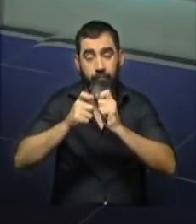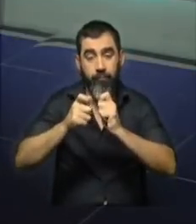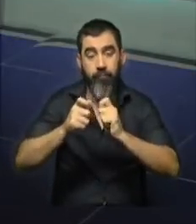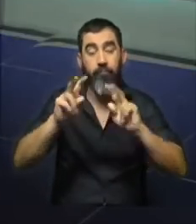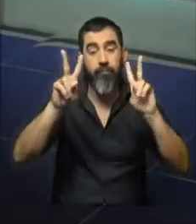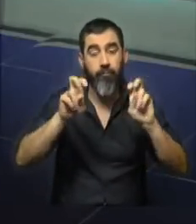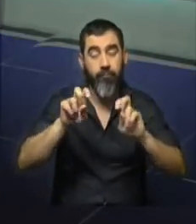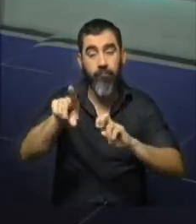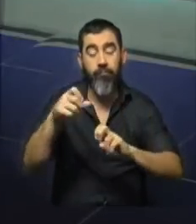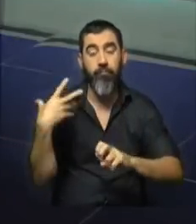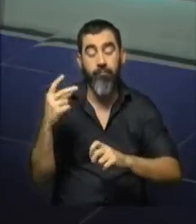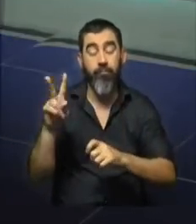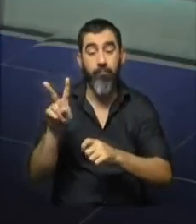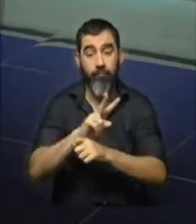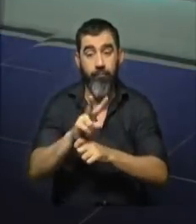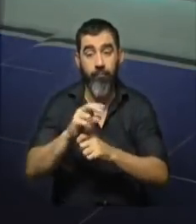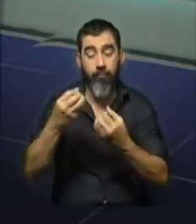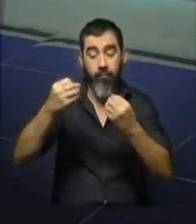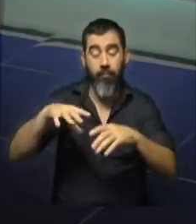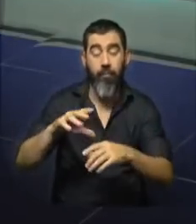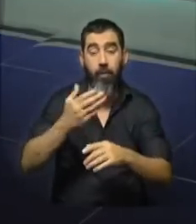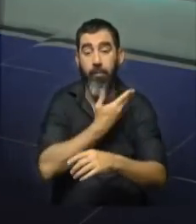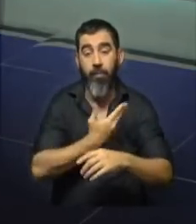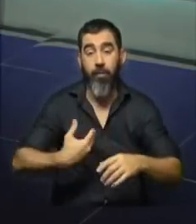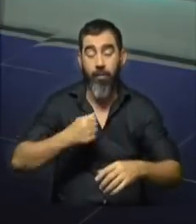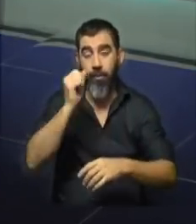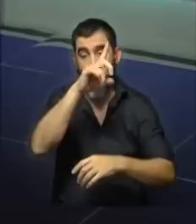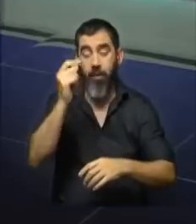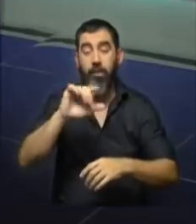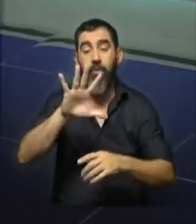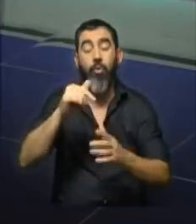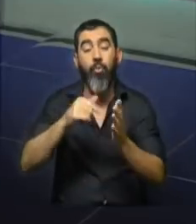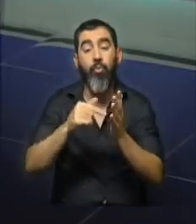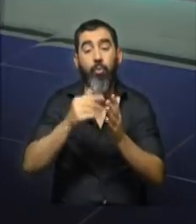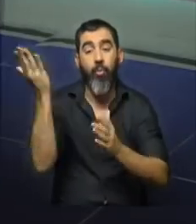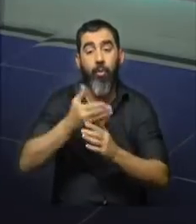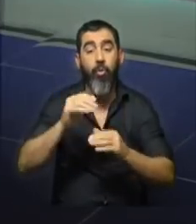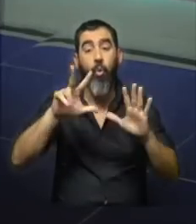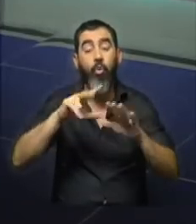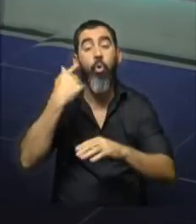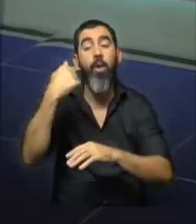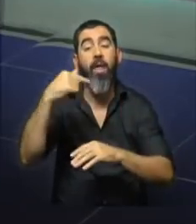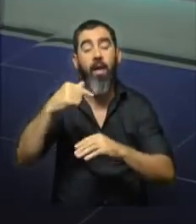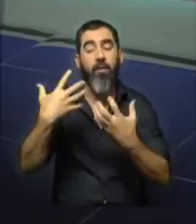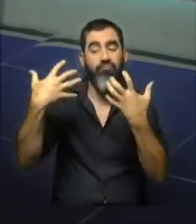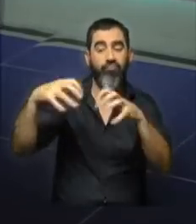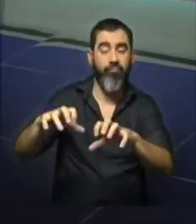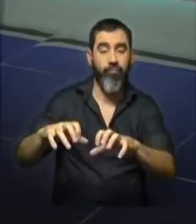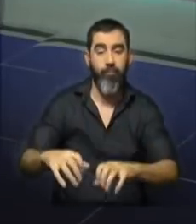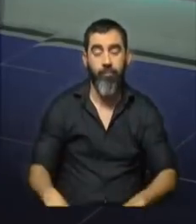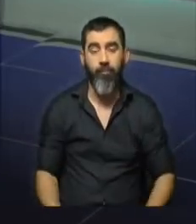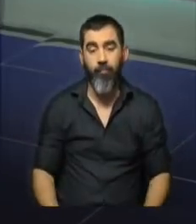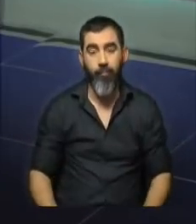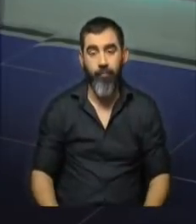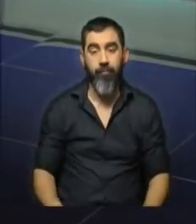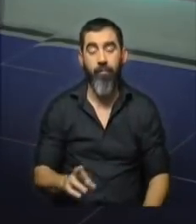caso Astesiano le hizo perder al presidente de la República 5 puntos de aprobación y elevó 8 puntos la desaprobación,